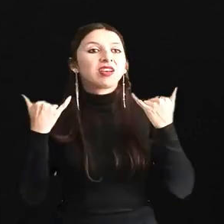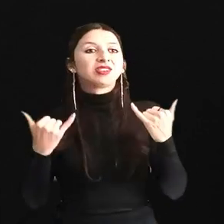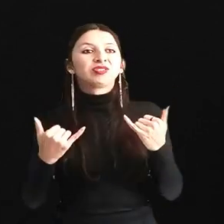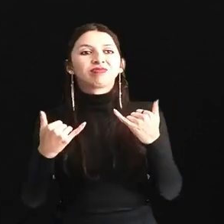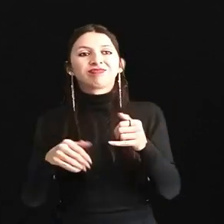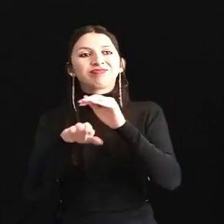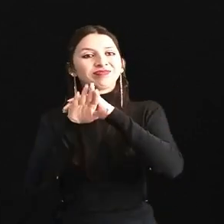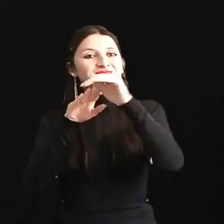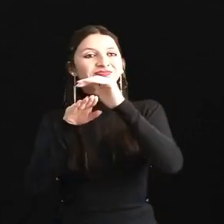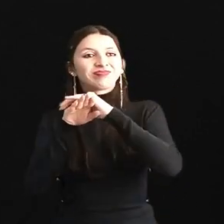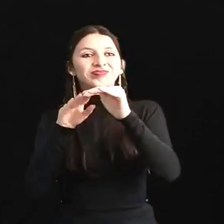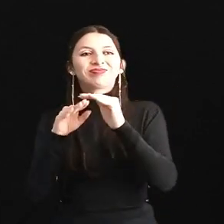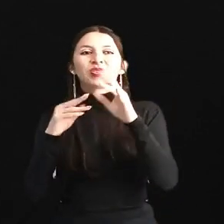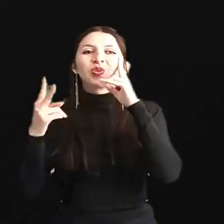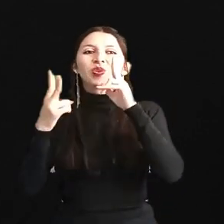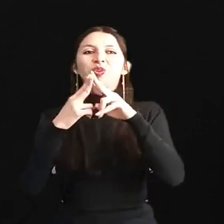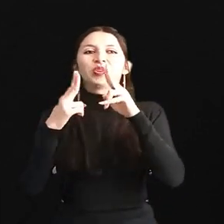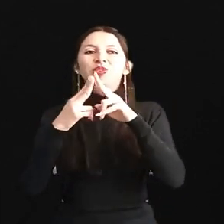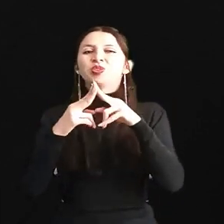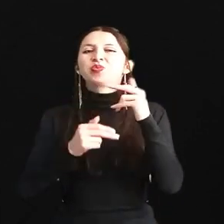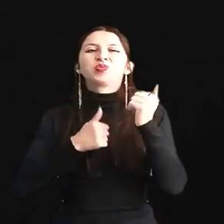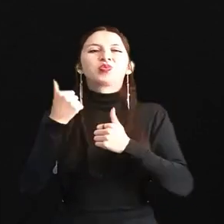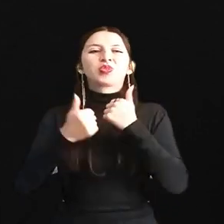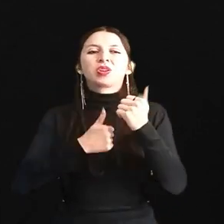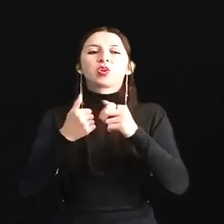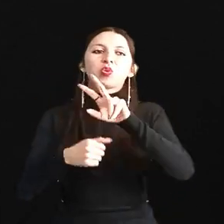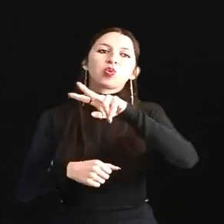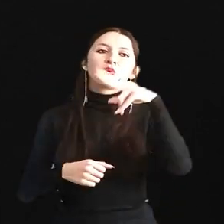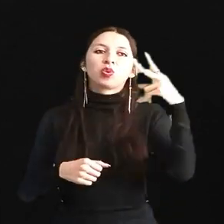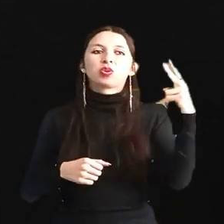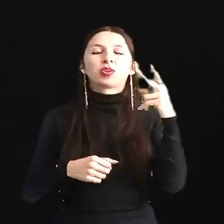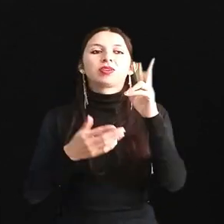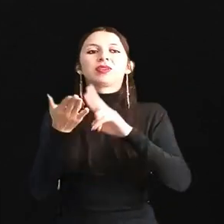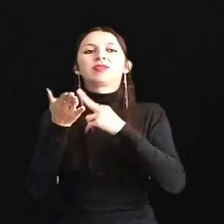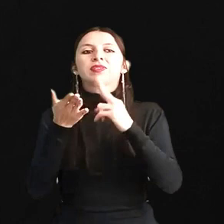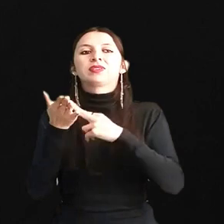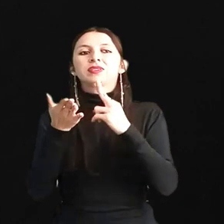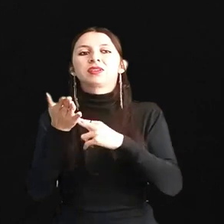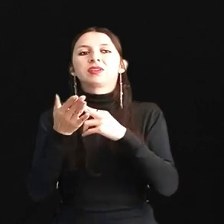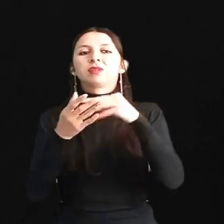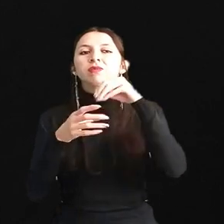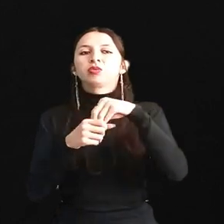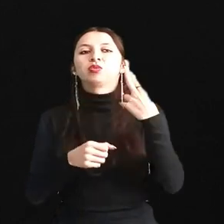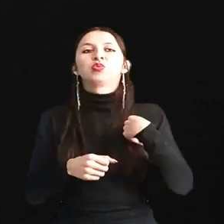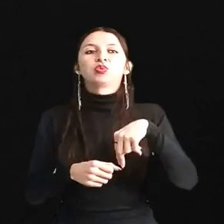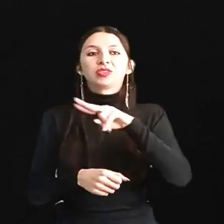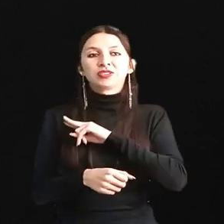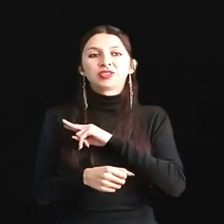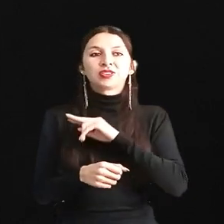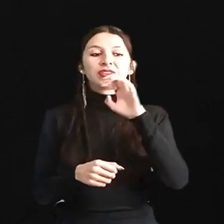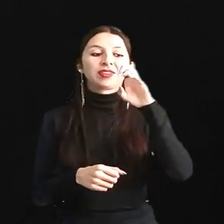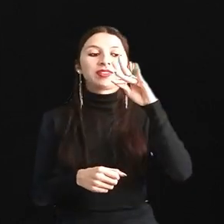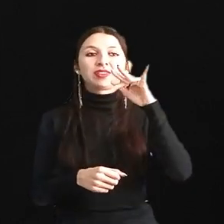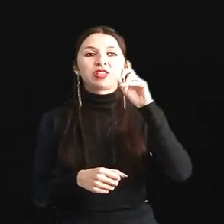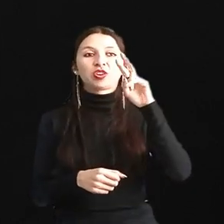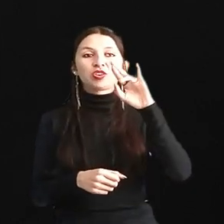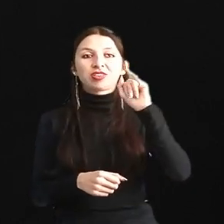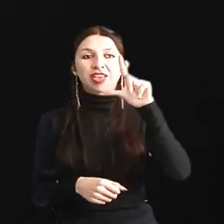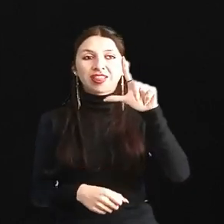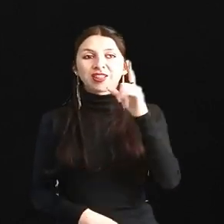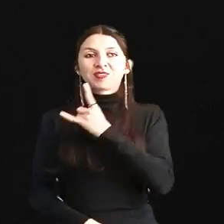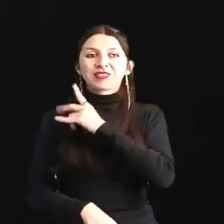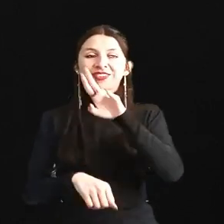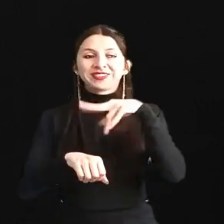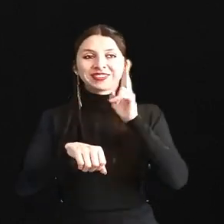poder hacerlo así es que a continuación los invitamos a conocer Cuáles otras publicaciones se están desarrollando al interior de